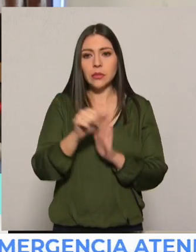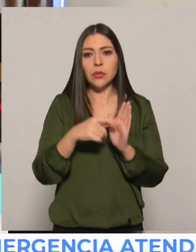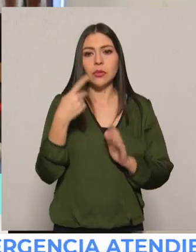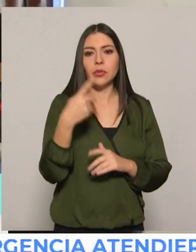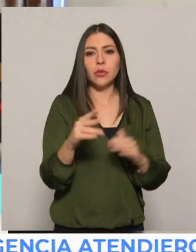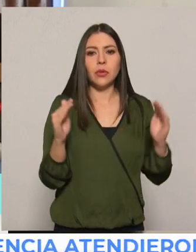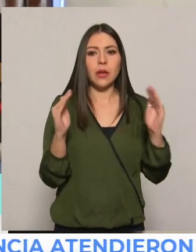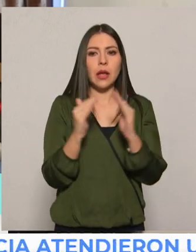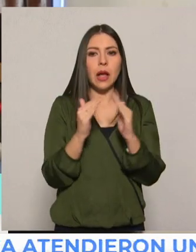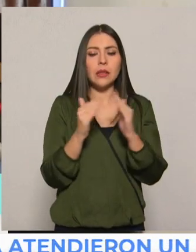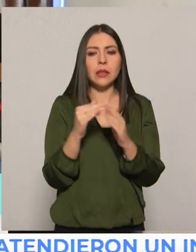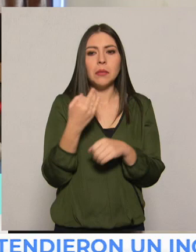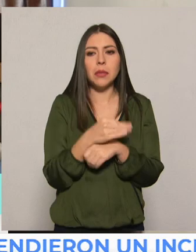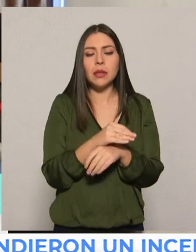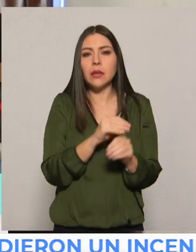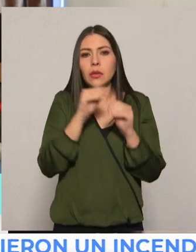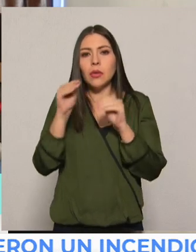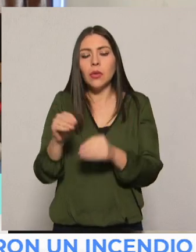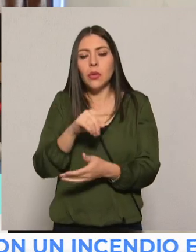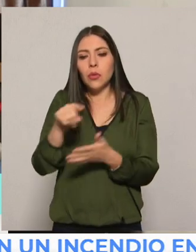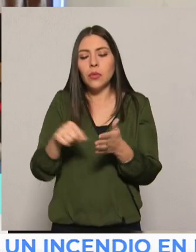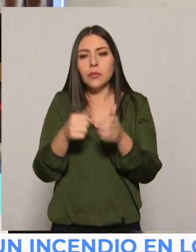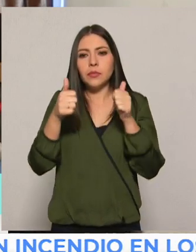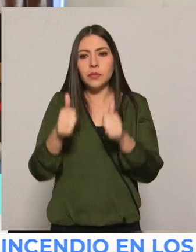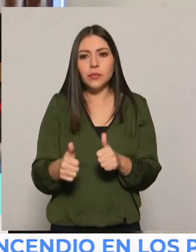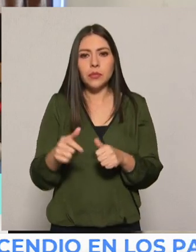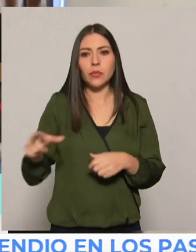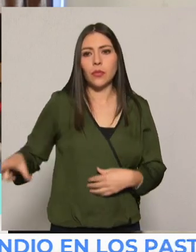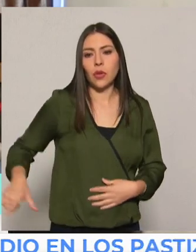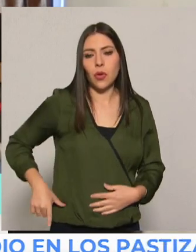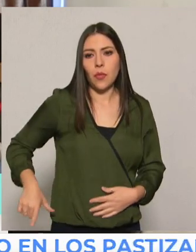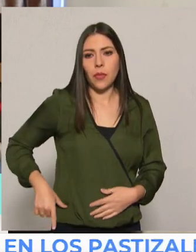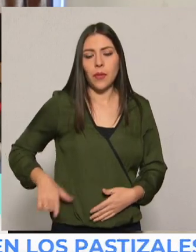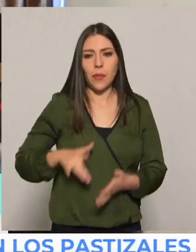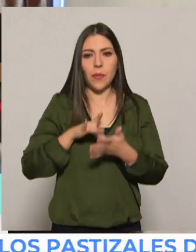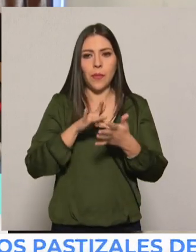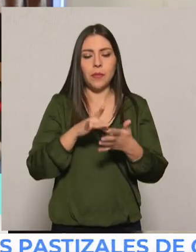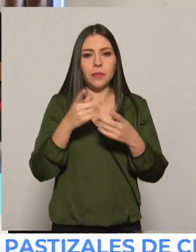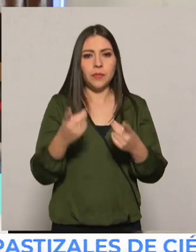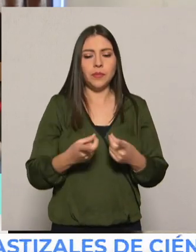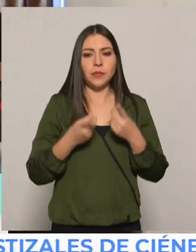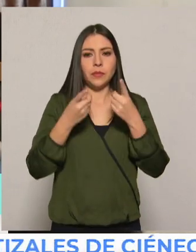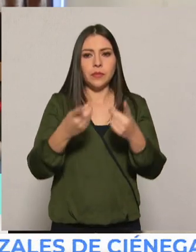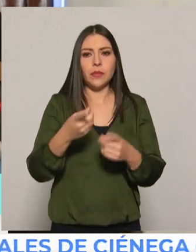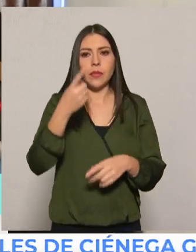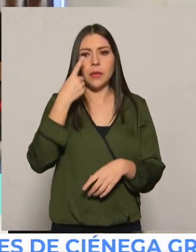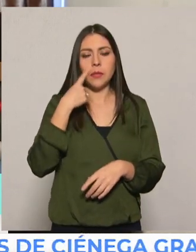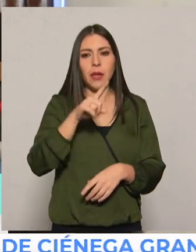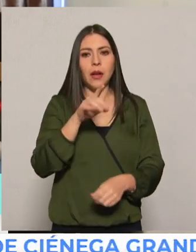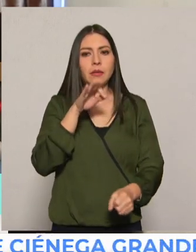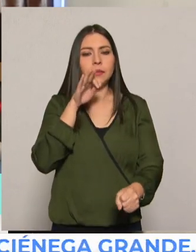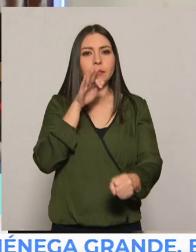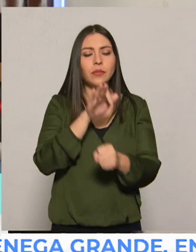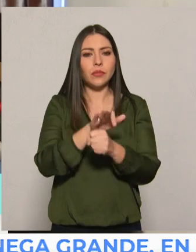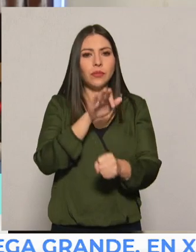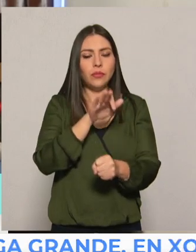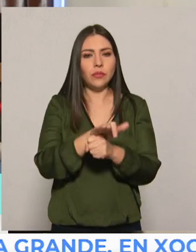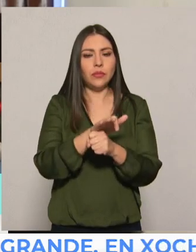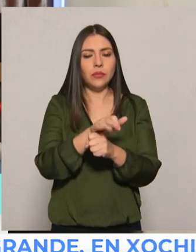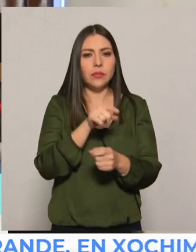casa y su refugio. Ha sido proporcionado por el gobierno federal como parte de un mecanismo